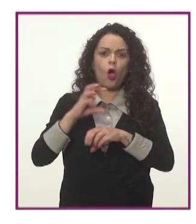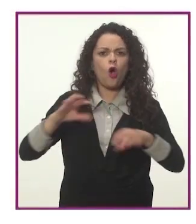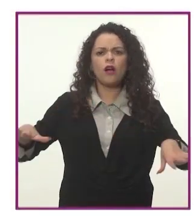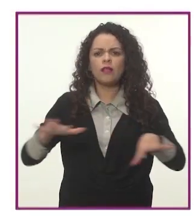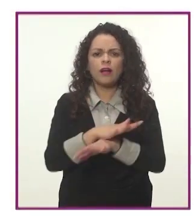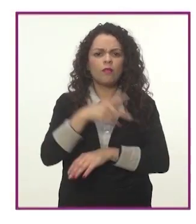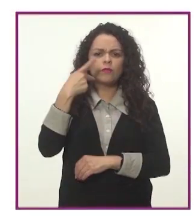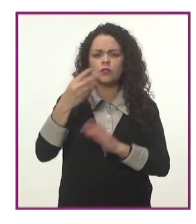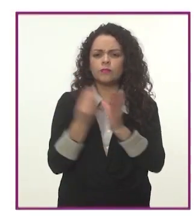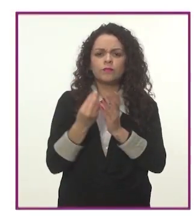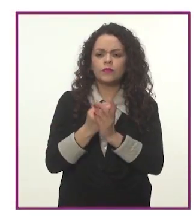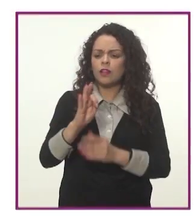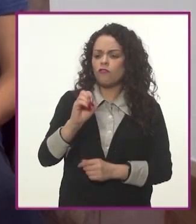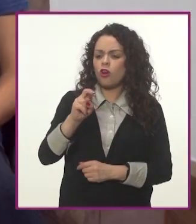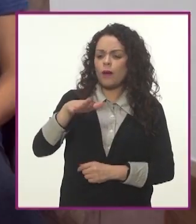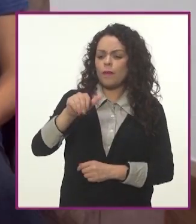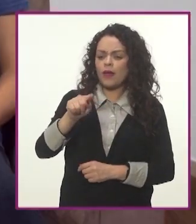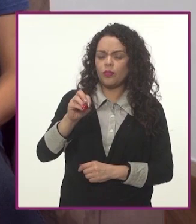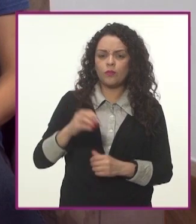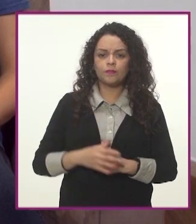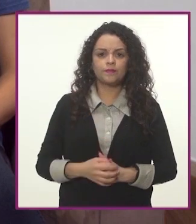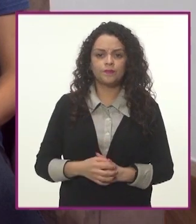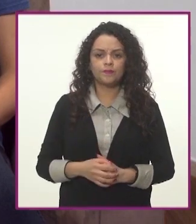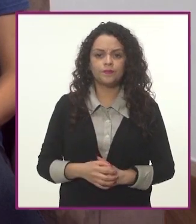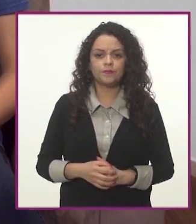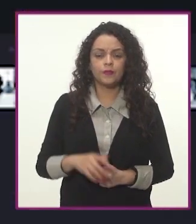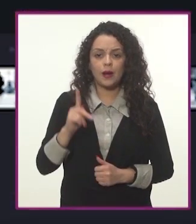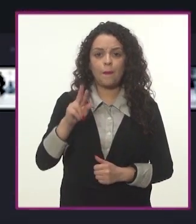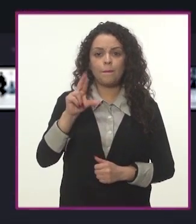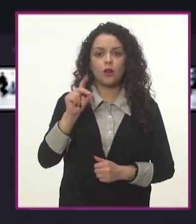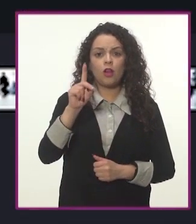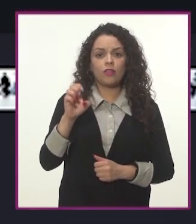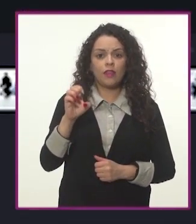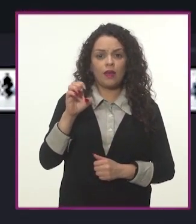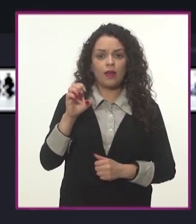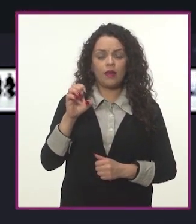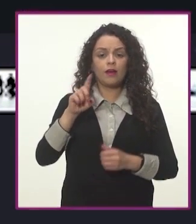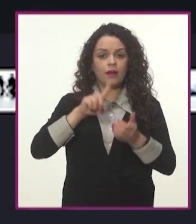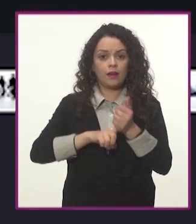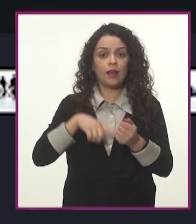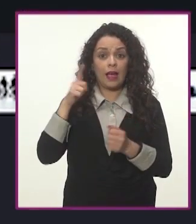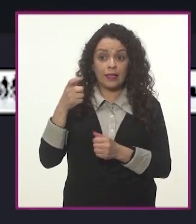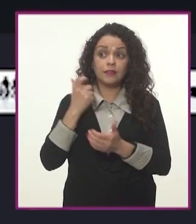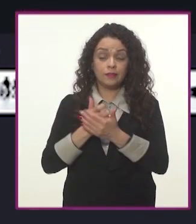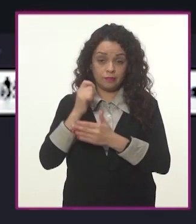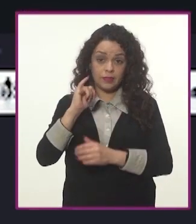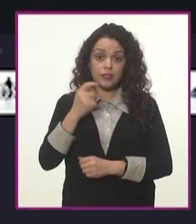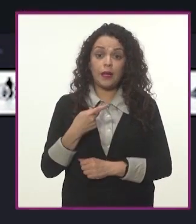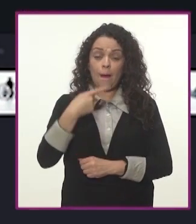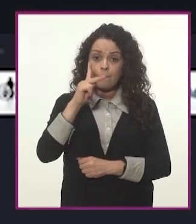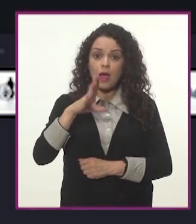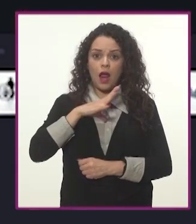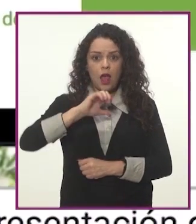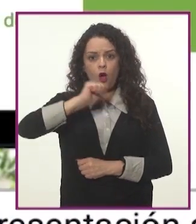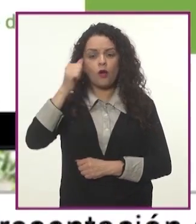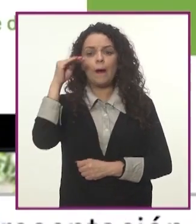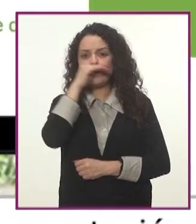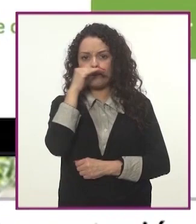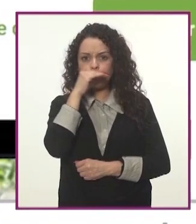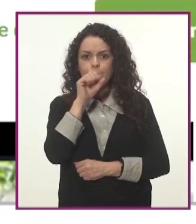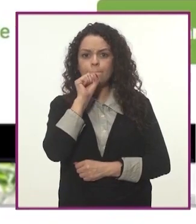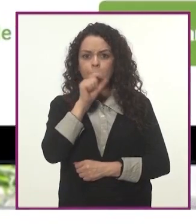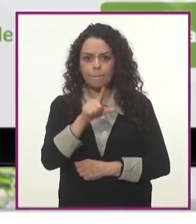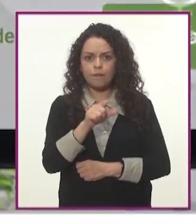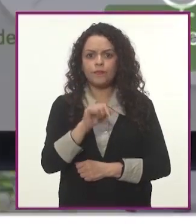formatos. La versión Pro de KineMaster es de paga, pero también tiene su versión gratuita. La